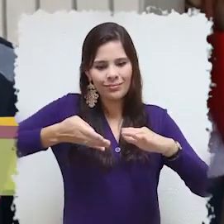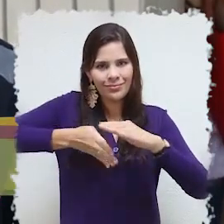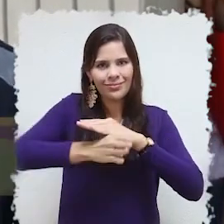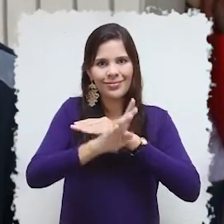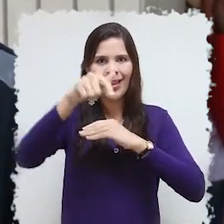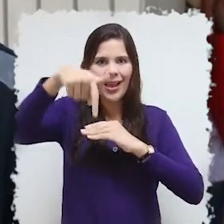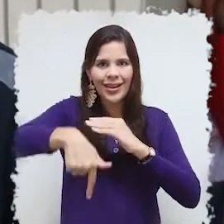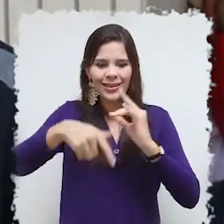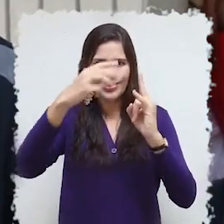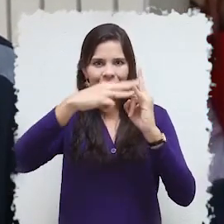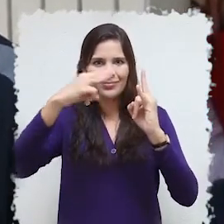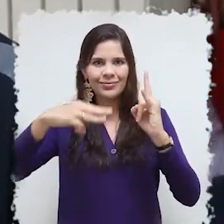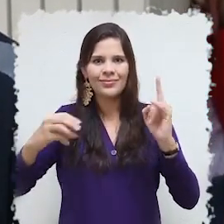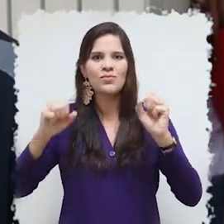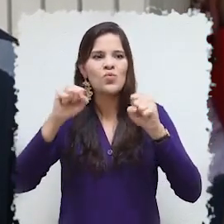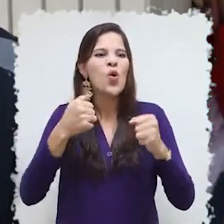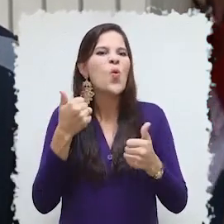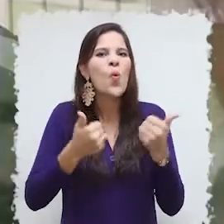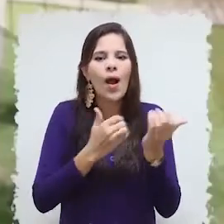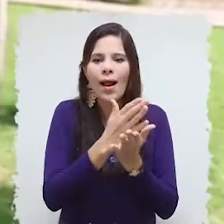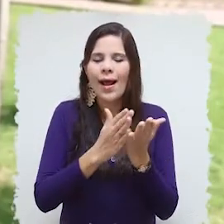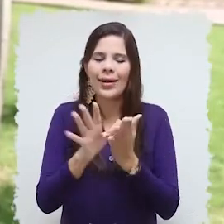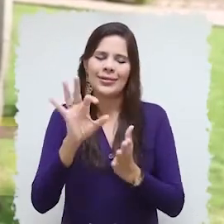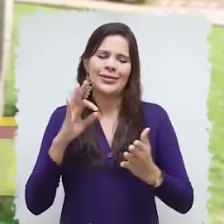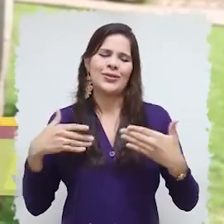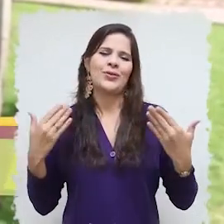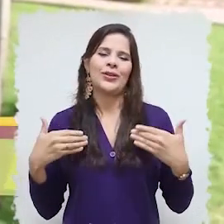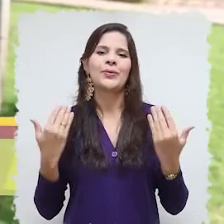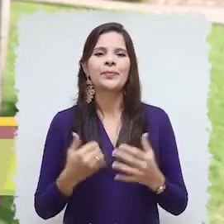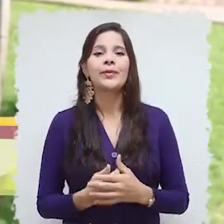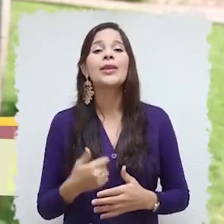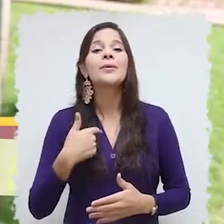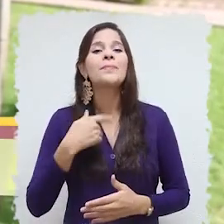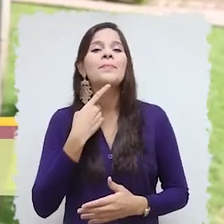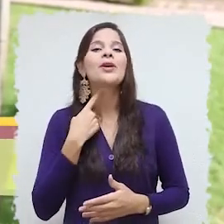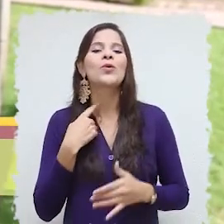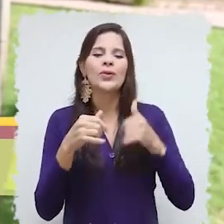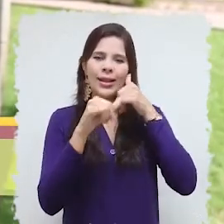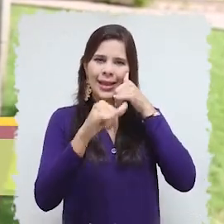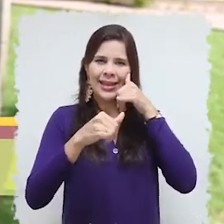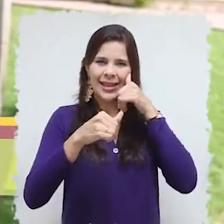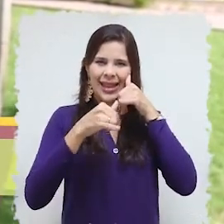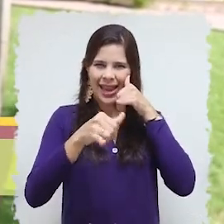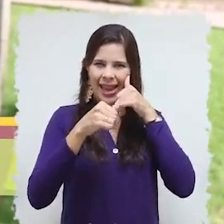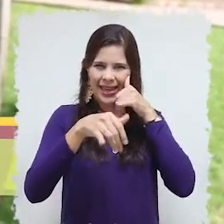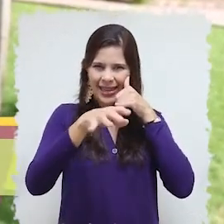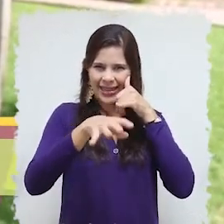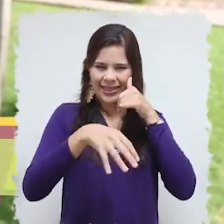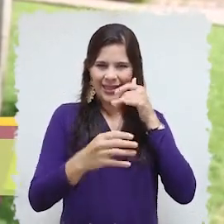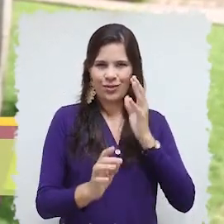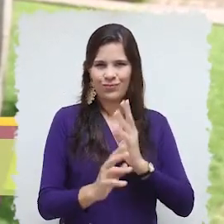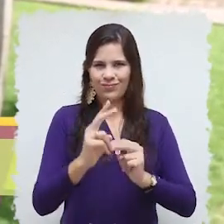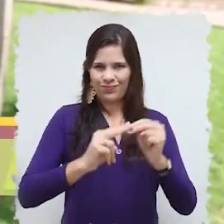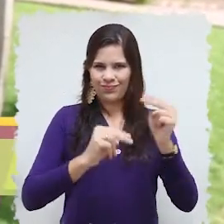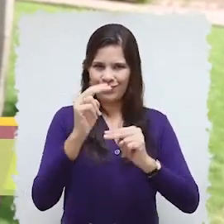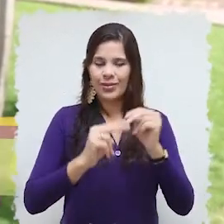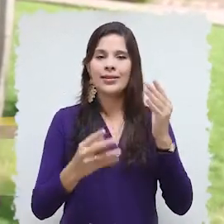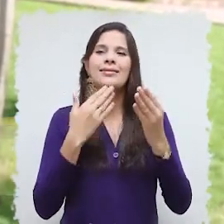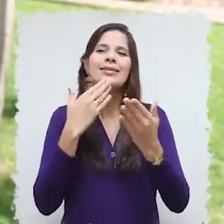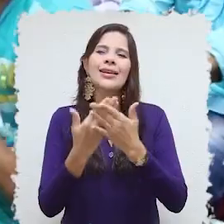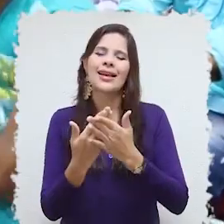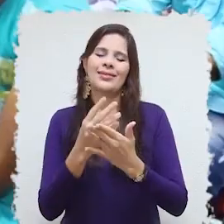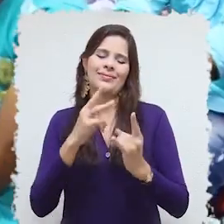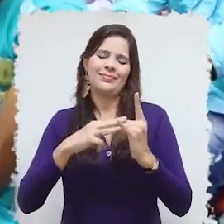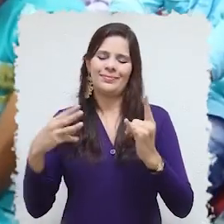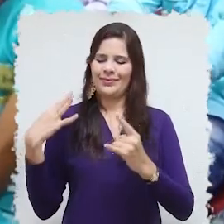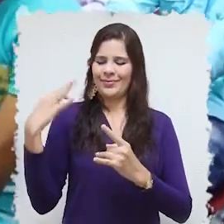y estudiar lo que nosotros queramos. Mi sueño es estudiar ingeniería civil y la Universidad del Magdalena me está dando esta